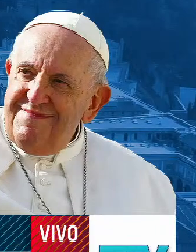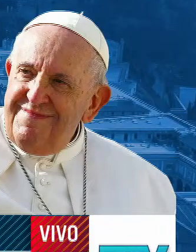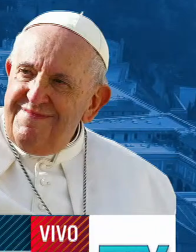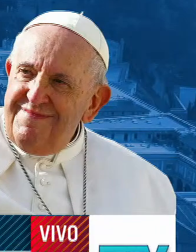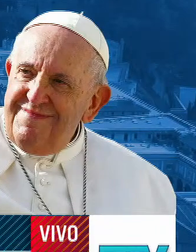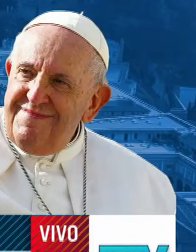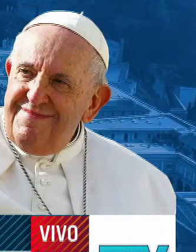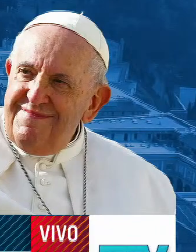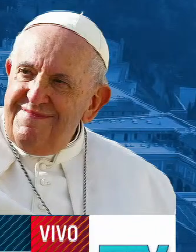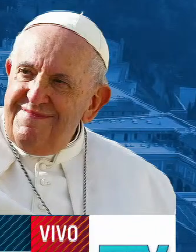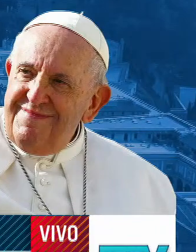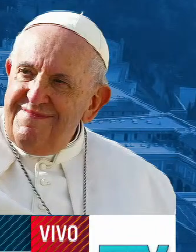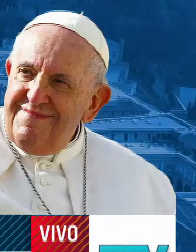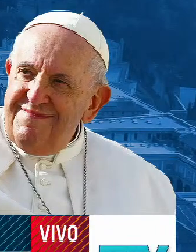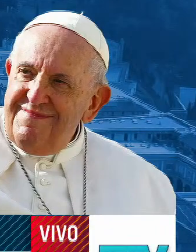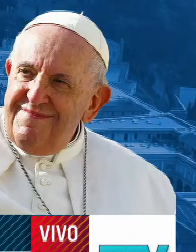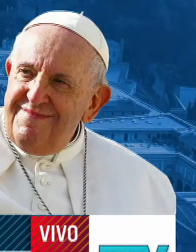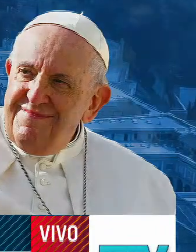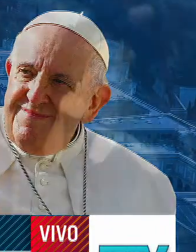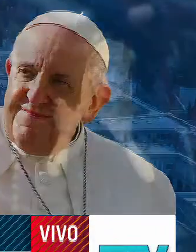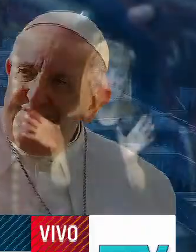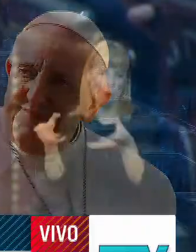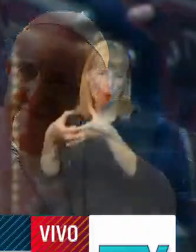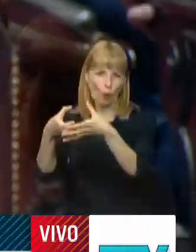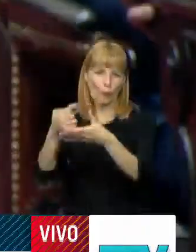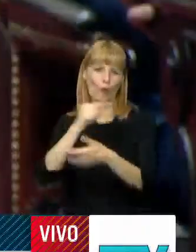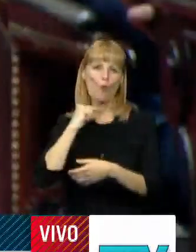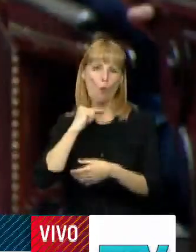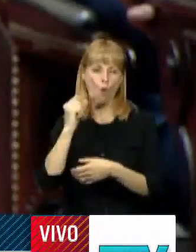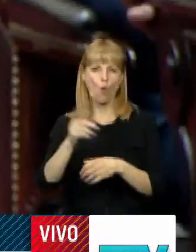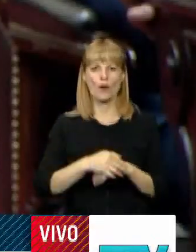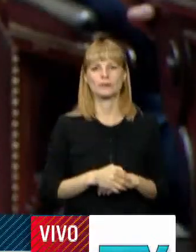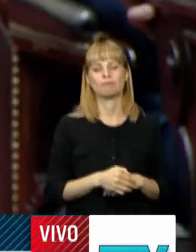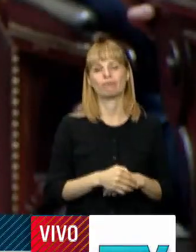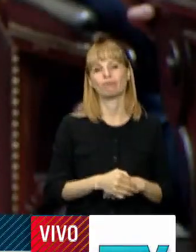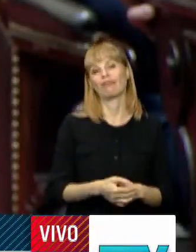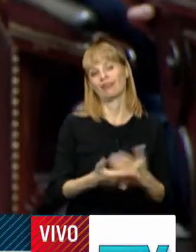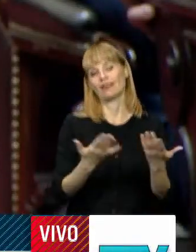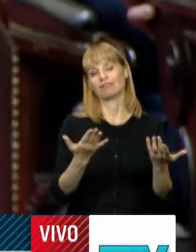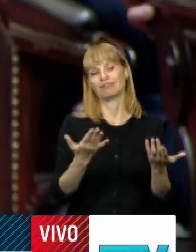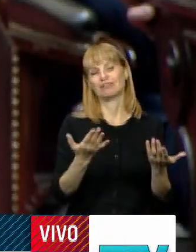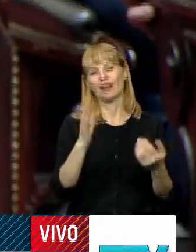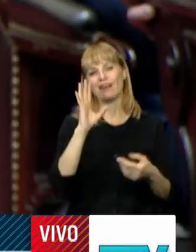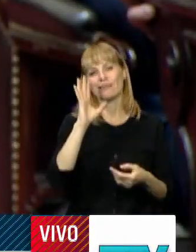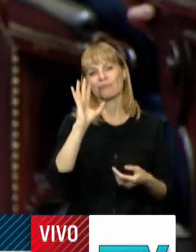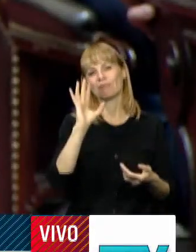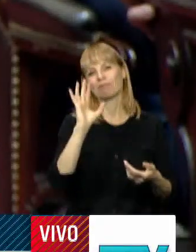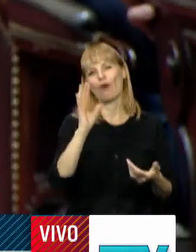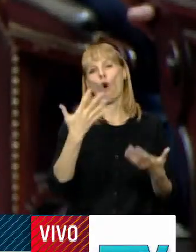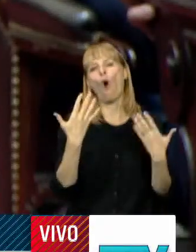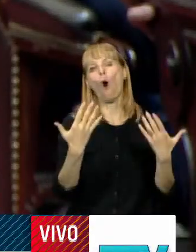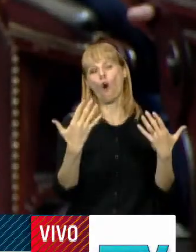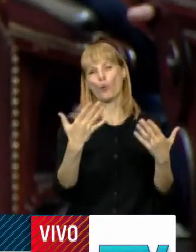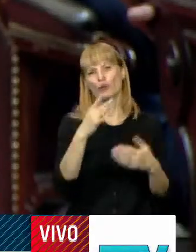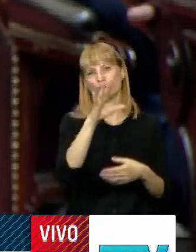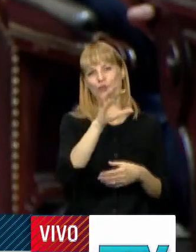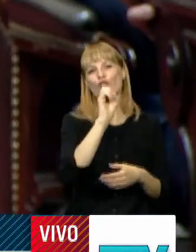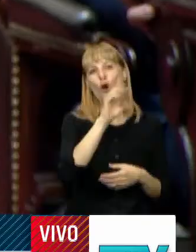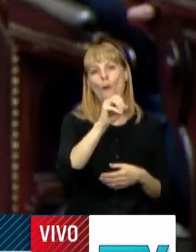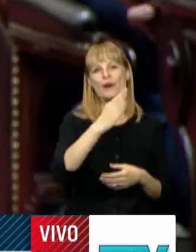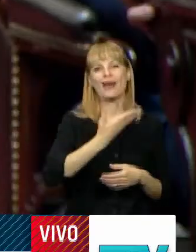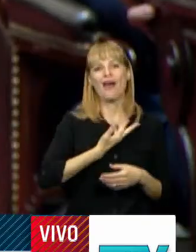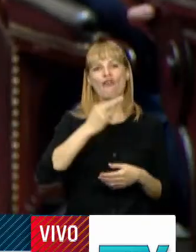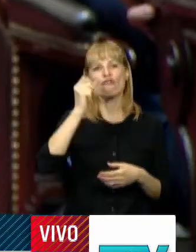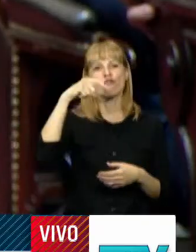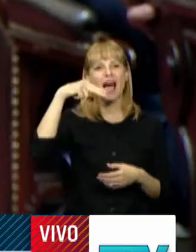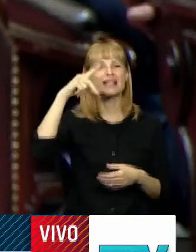Francisco. Como era de esperar, el nombre eligió Francisco en